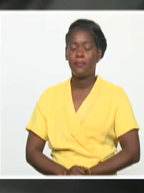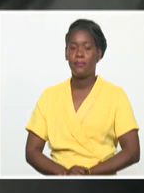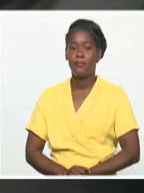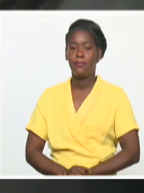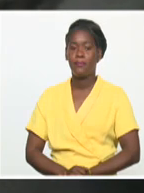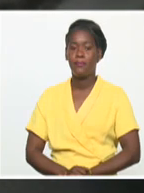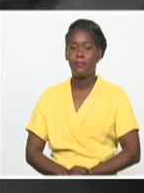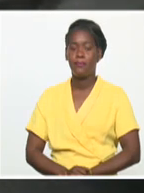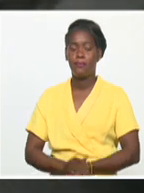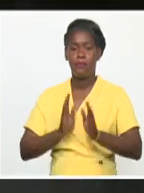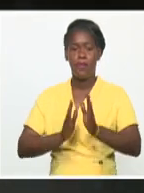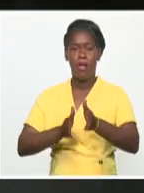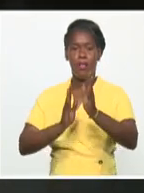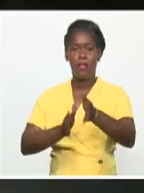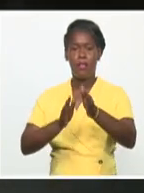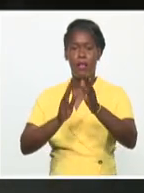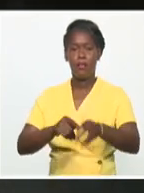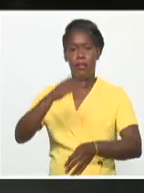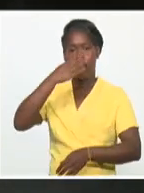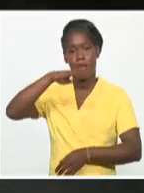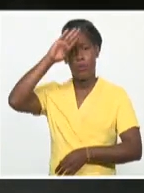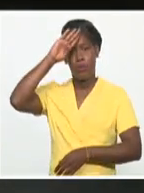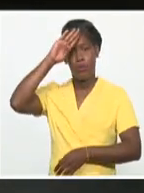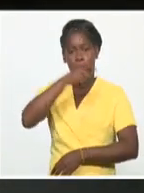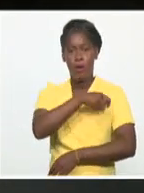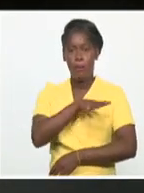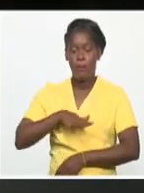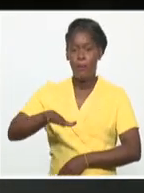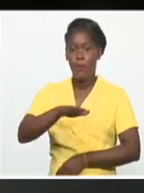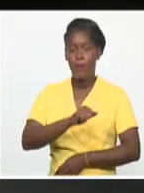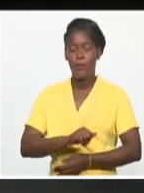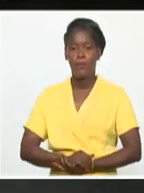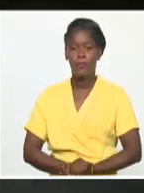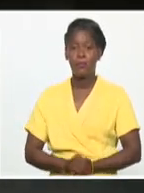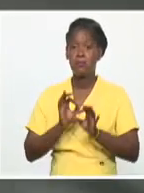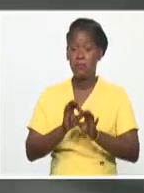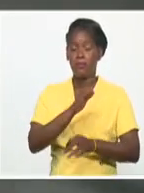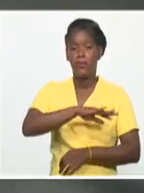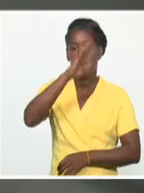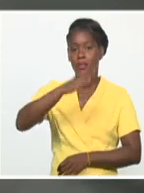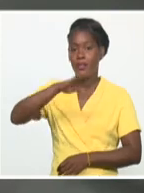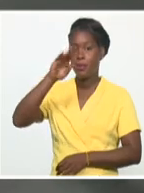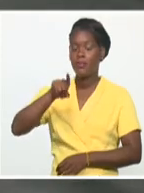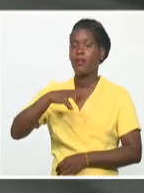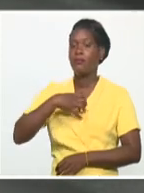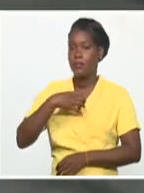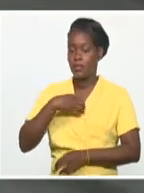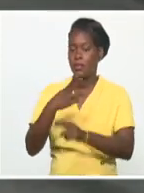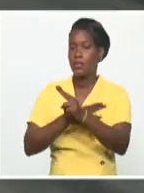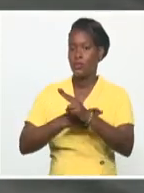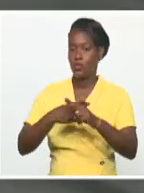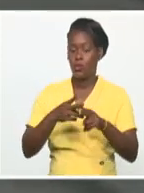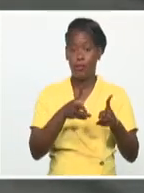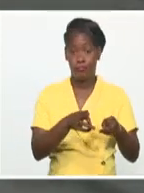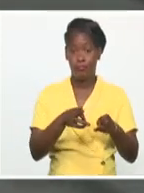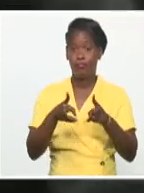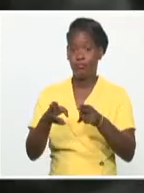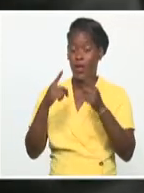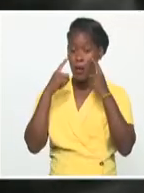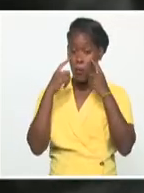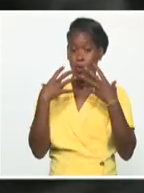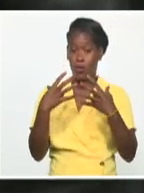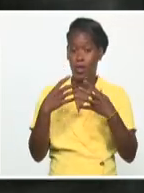para esa fecha los rebeldes en la sierra maestra son una certeza para todos un documental cinematográfico decidáis ha puesto fin a